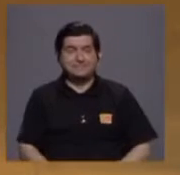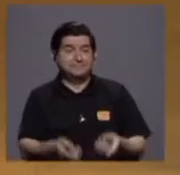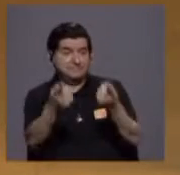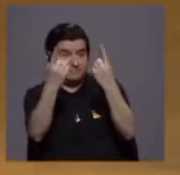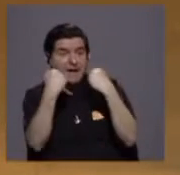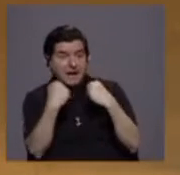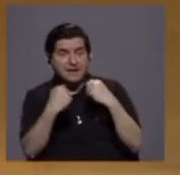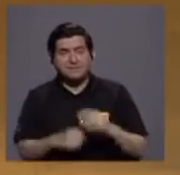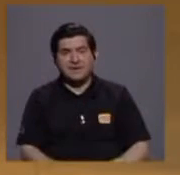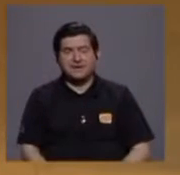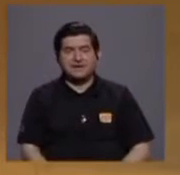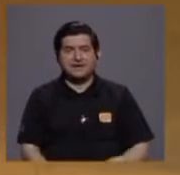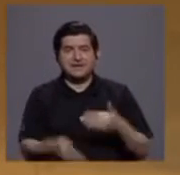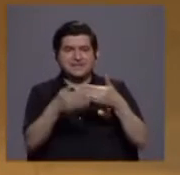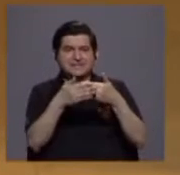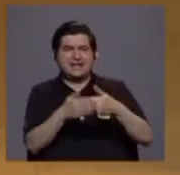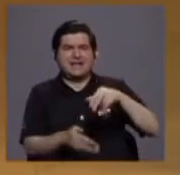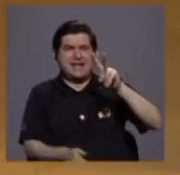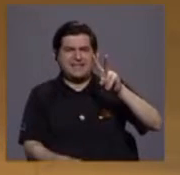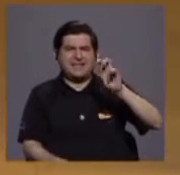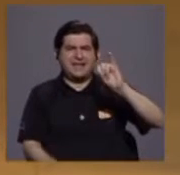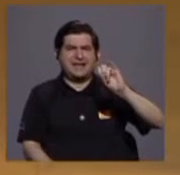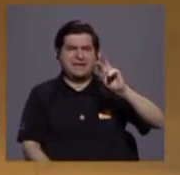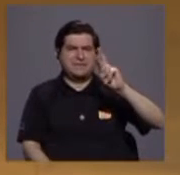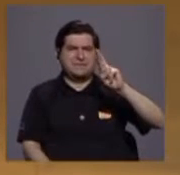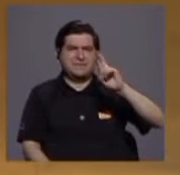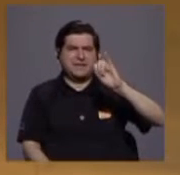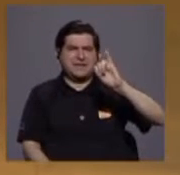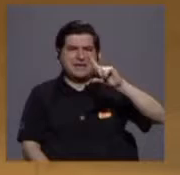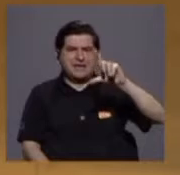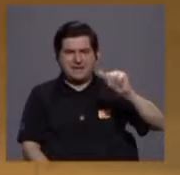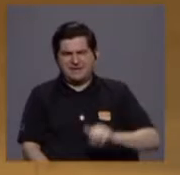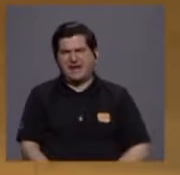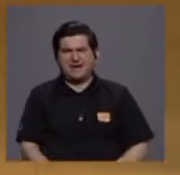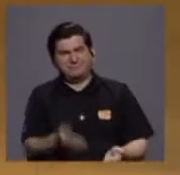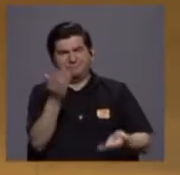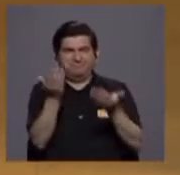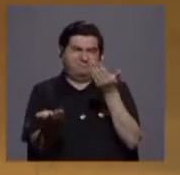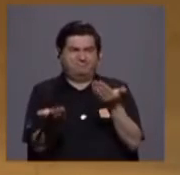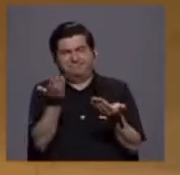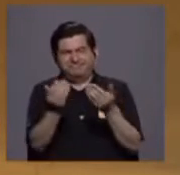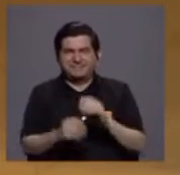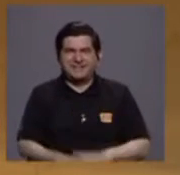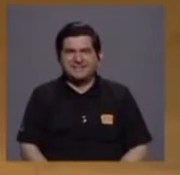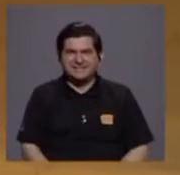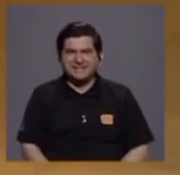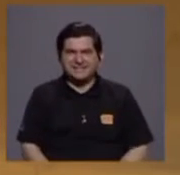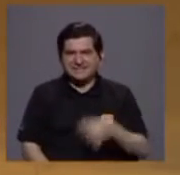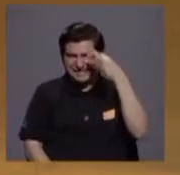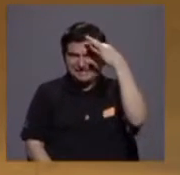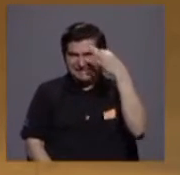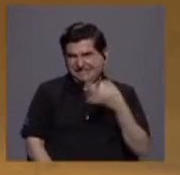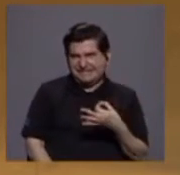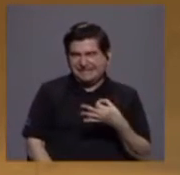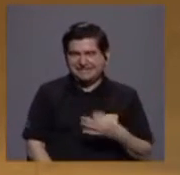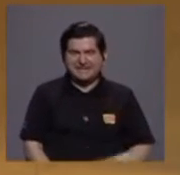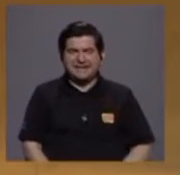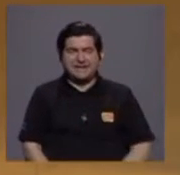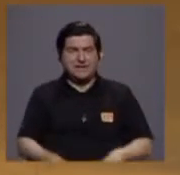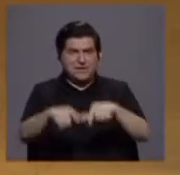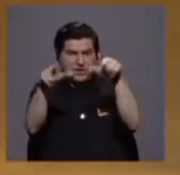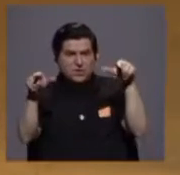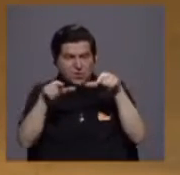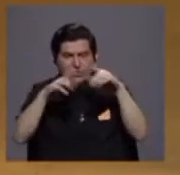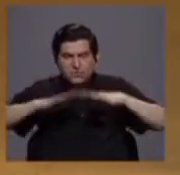venir cerca del Virilla, que pone un poco los criterios de